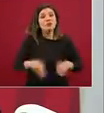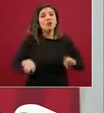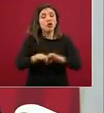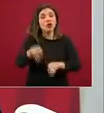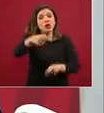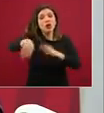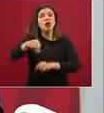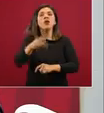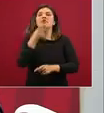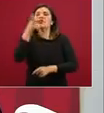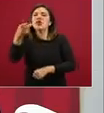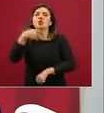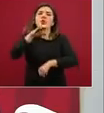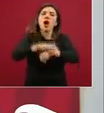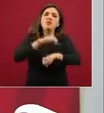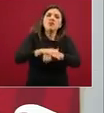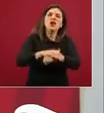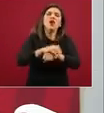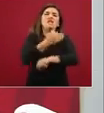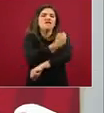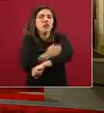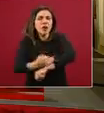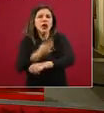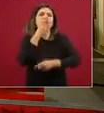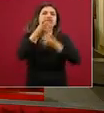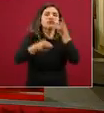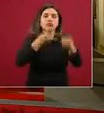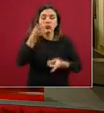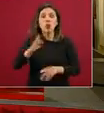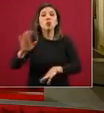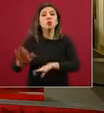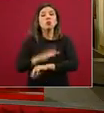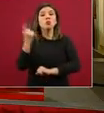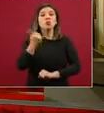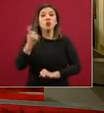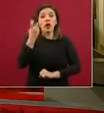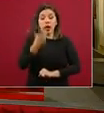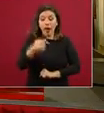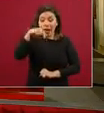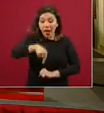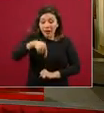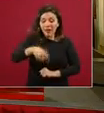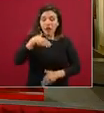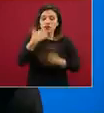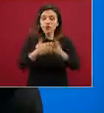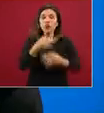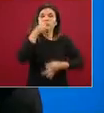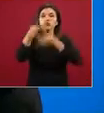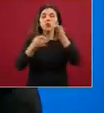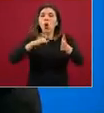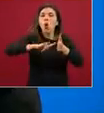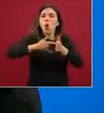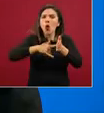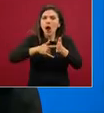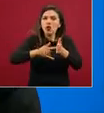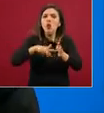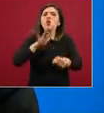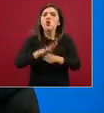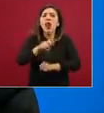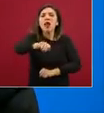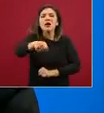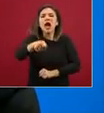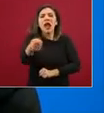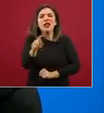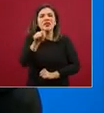puedan decir a sus amistades, a sus familiares, porque se va a dar a conocer los horarios, se va a dar a conocer los canales